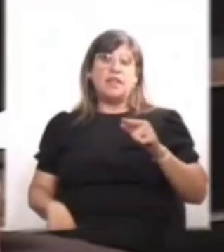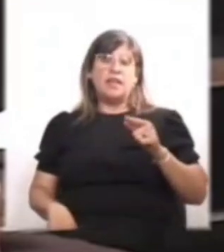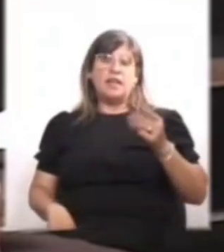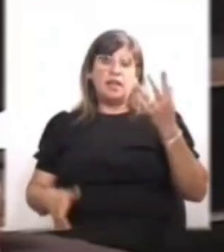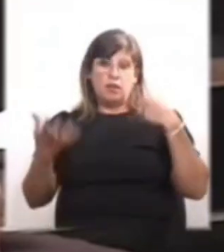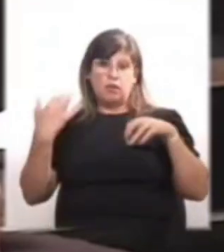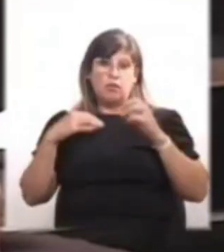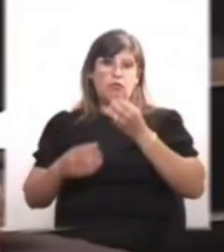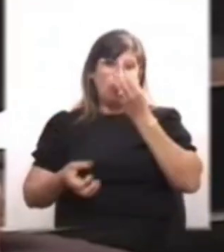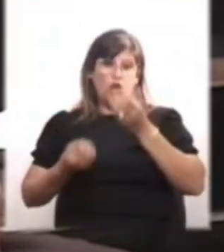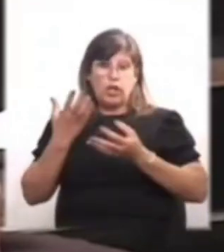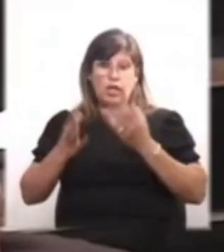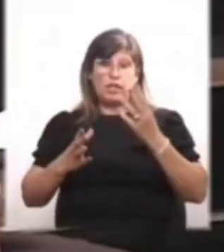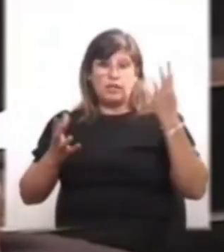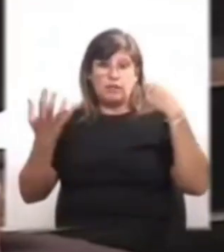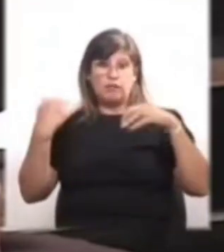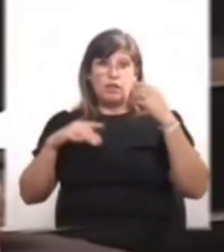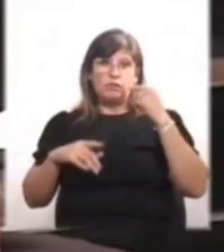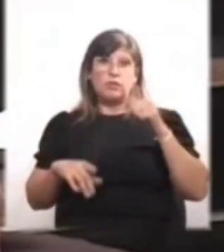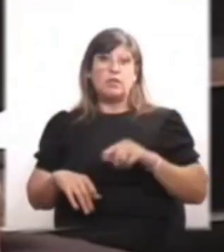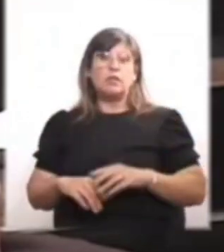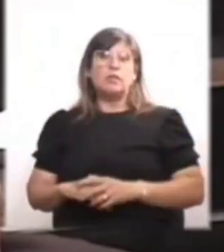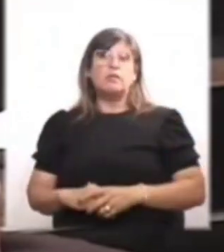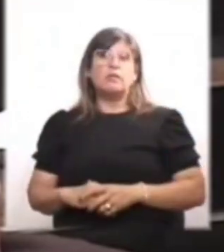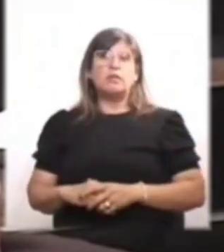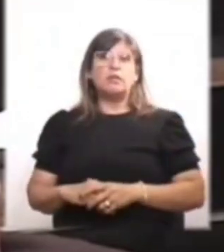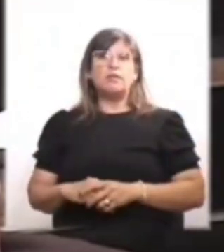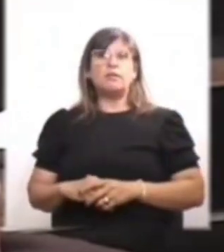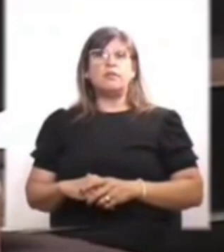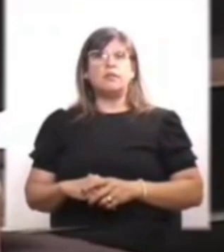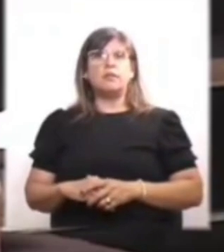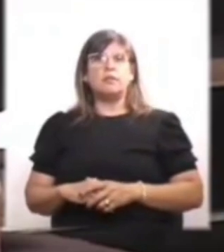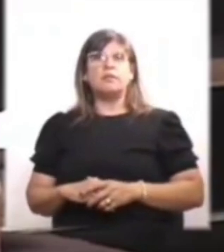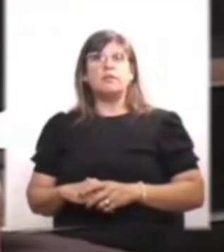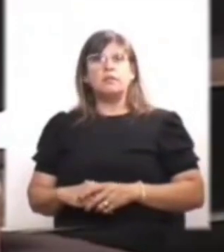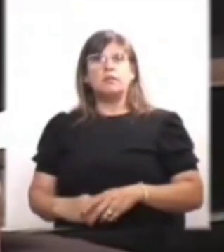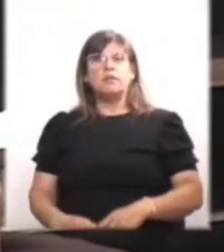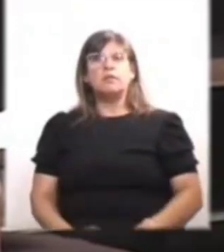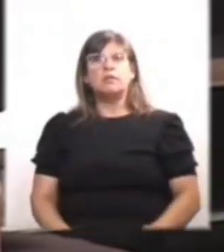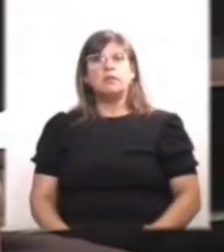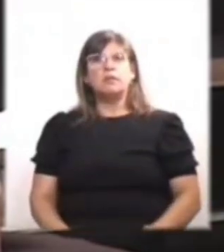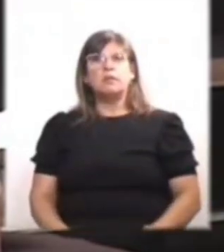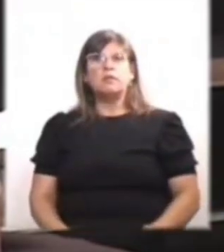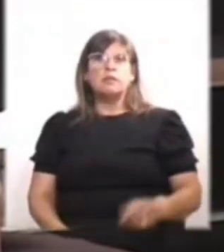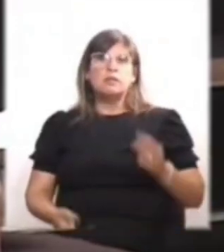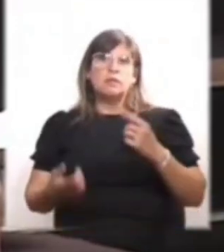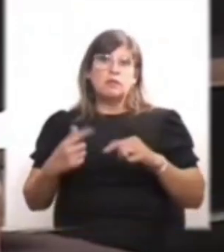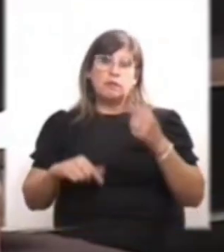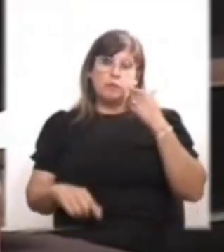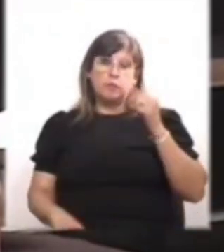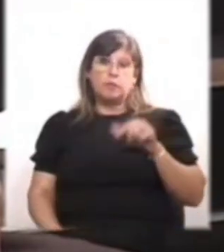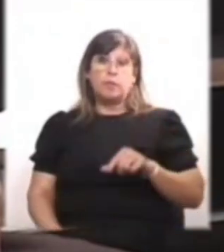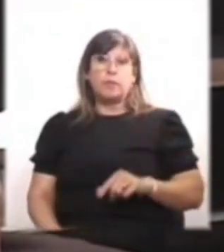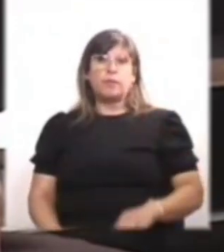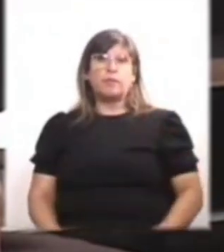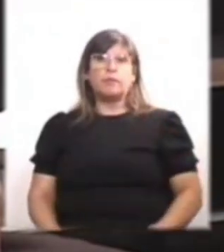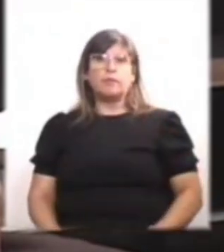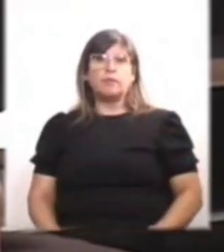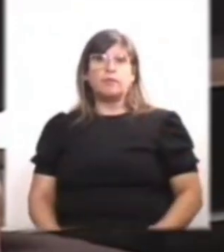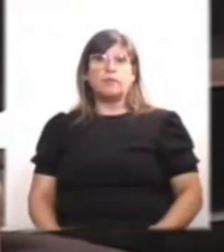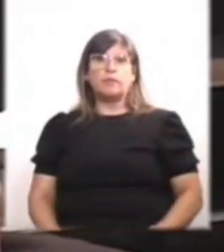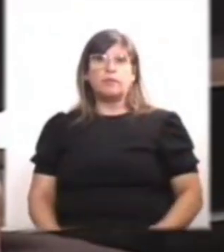especie de director de hecho, porque dice que esa dirección no existía, pero en